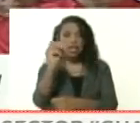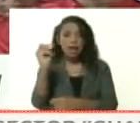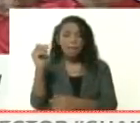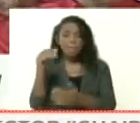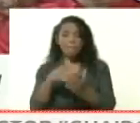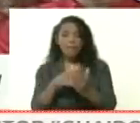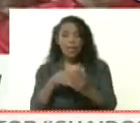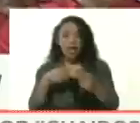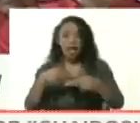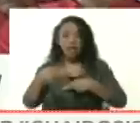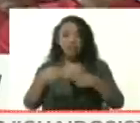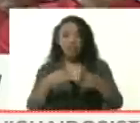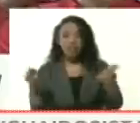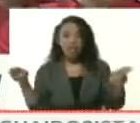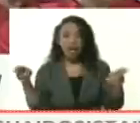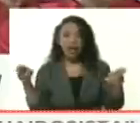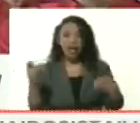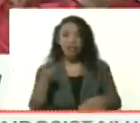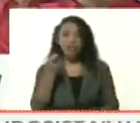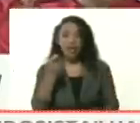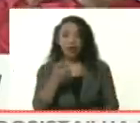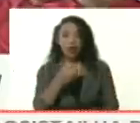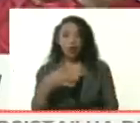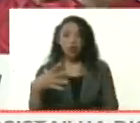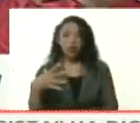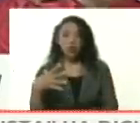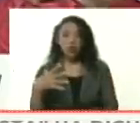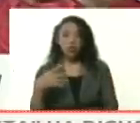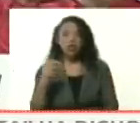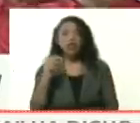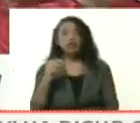100 mil hectáreas de arroz, que sean 100 mil.